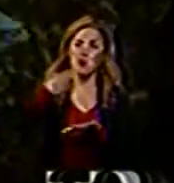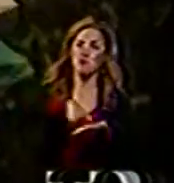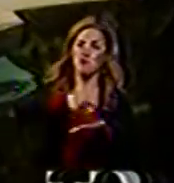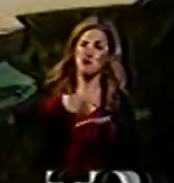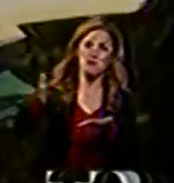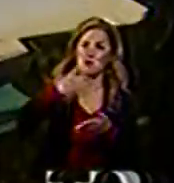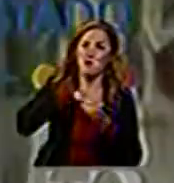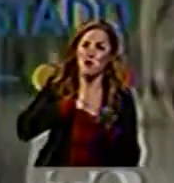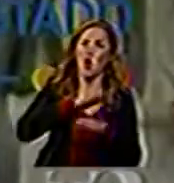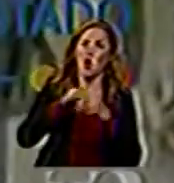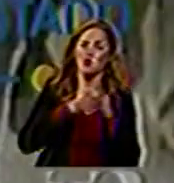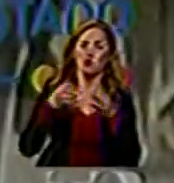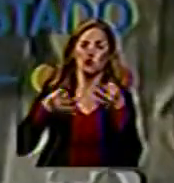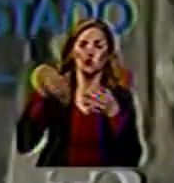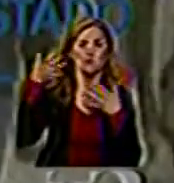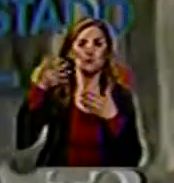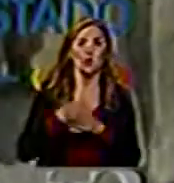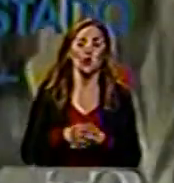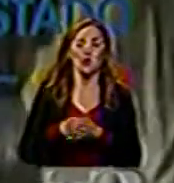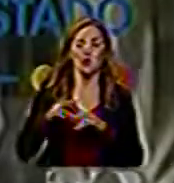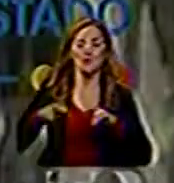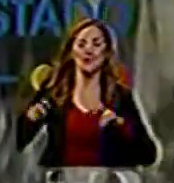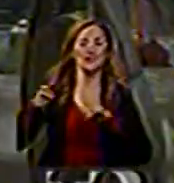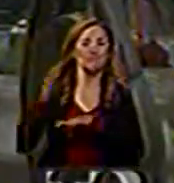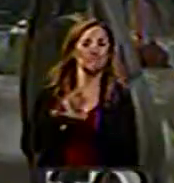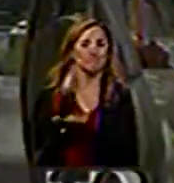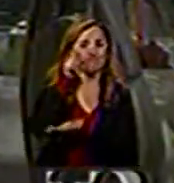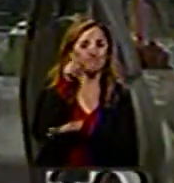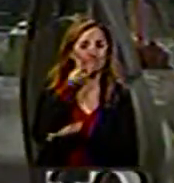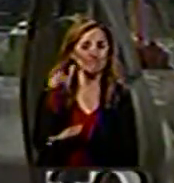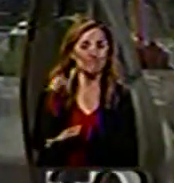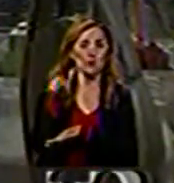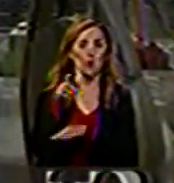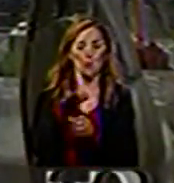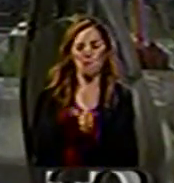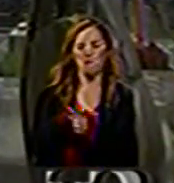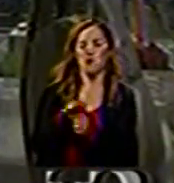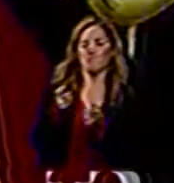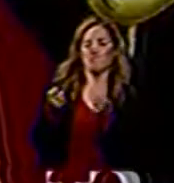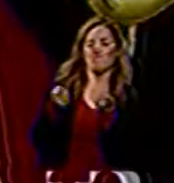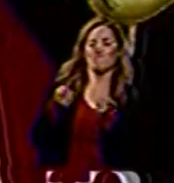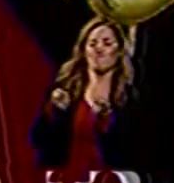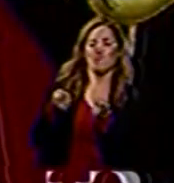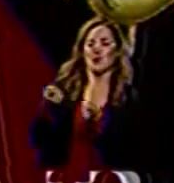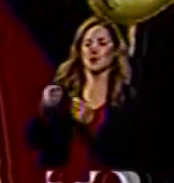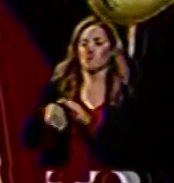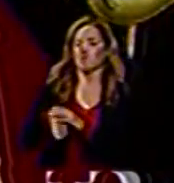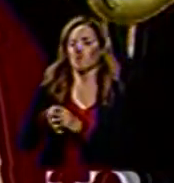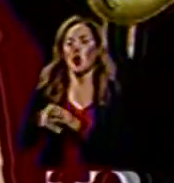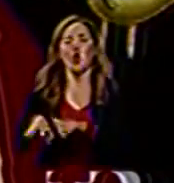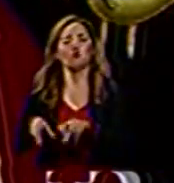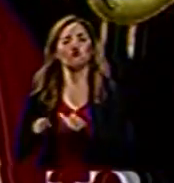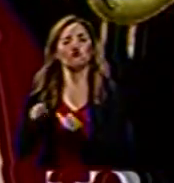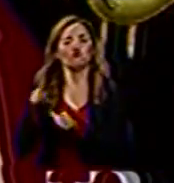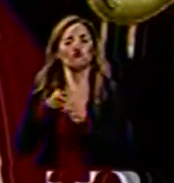firmas, y de una investigación previa que avanza en la Fiscalía por concusión y tráfico de influencias, María Alejandra Vicuña